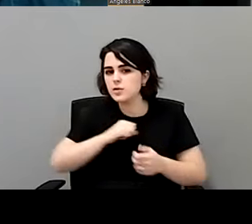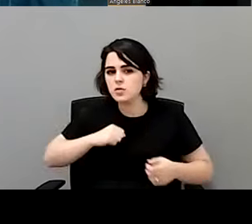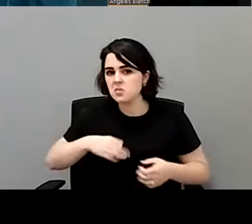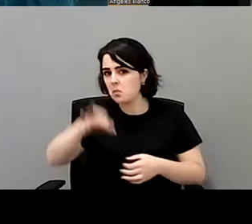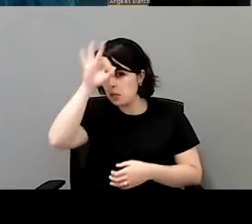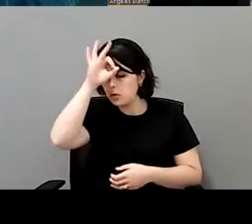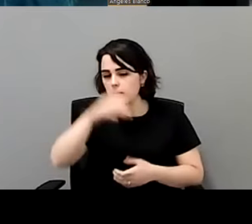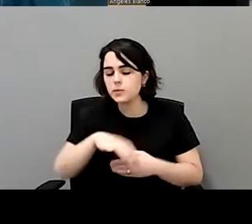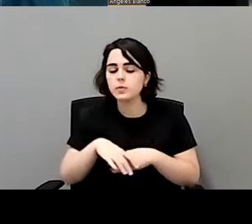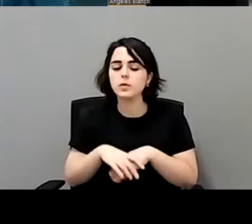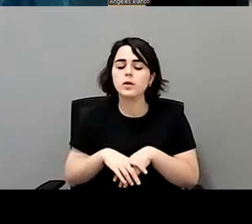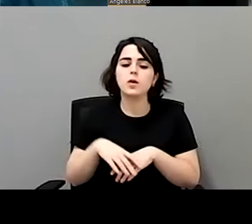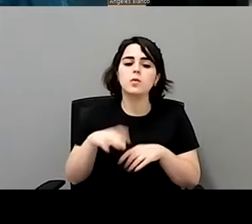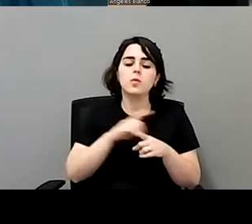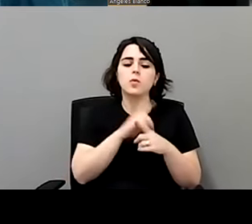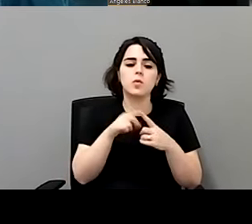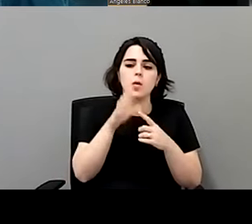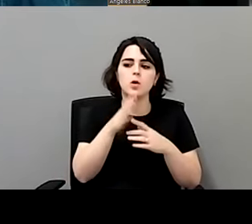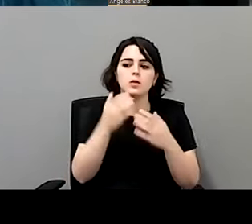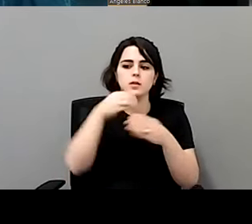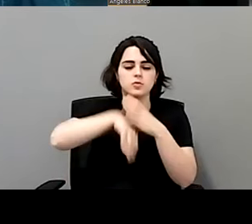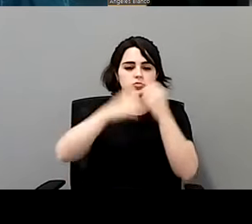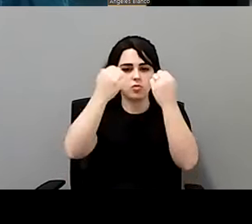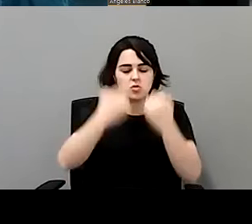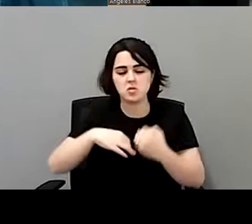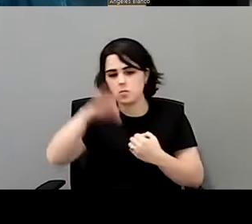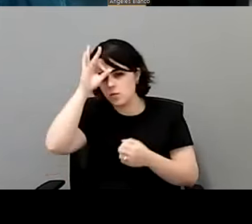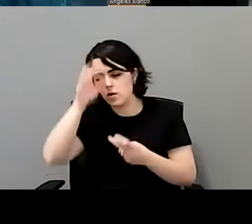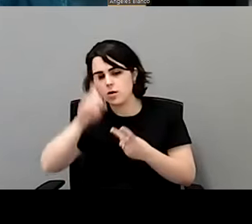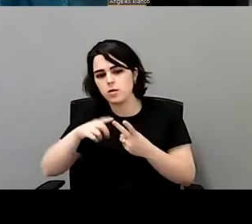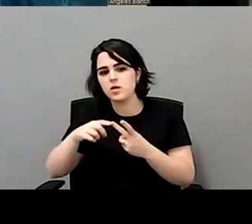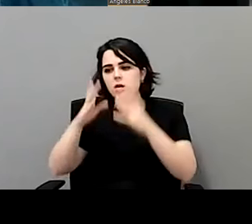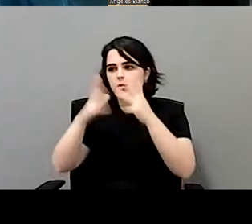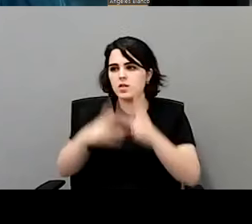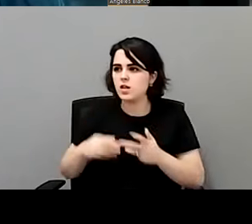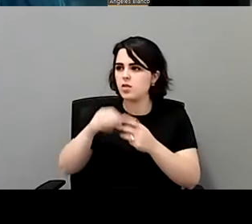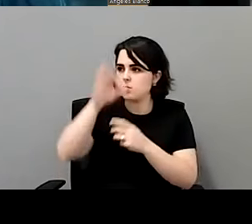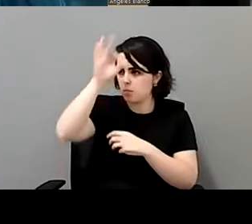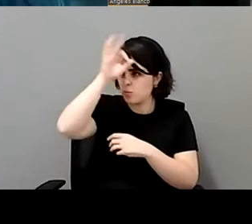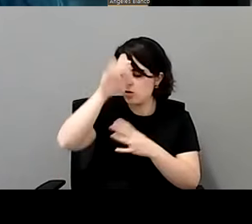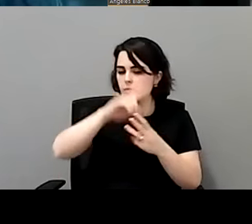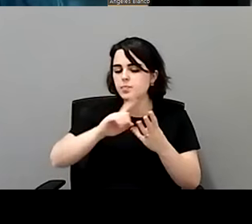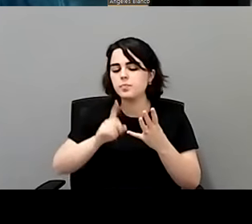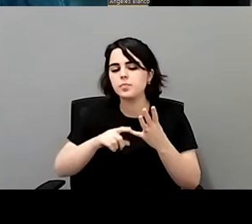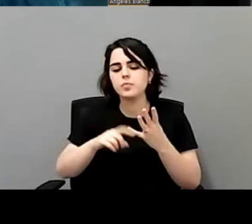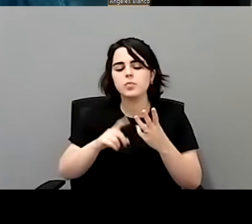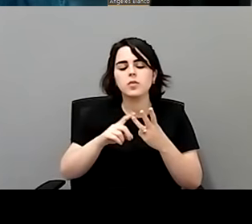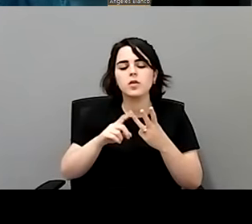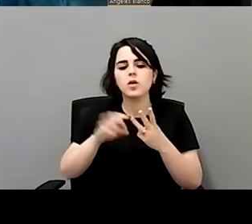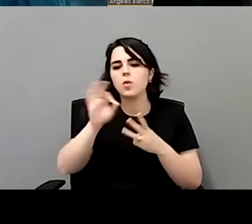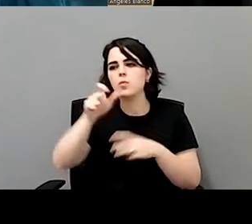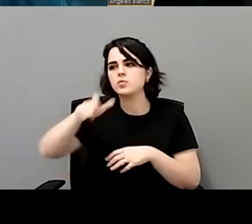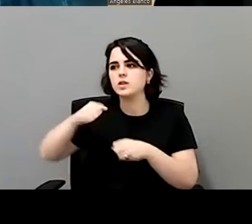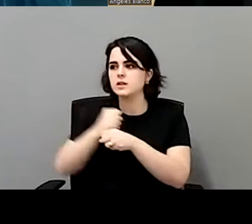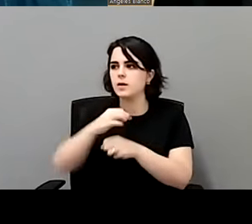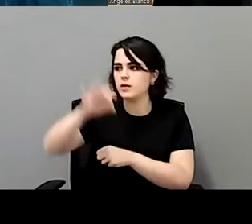personal, tanto por las instituciones, como por las administraciones, como por las personas